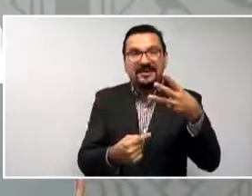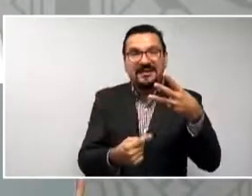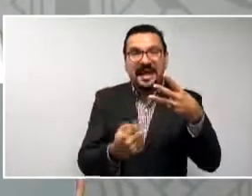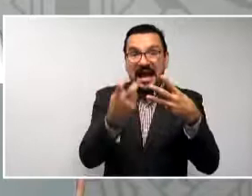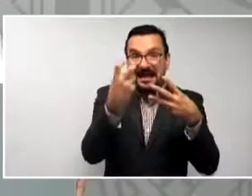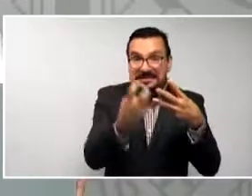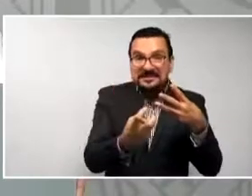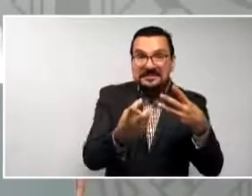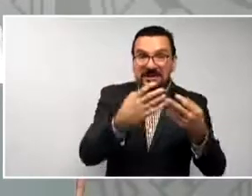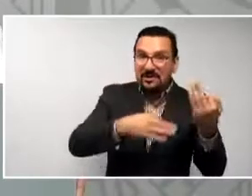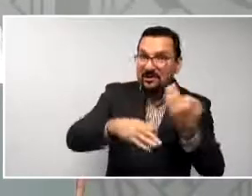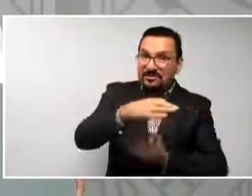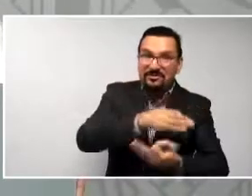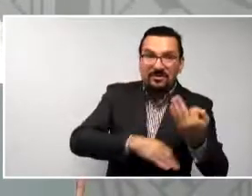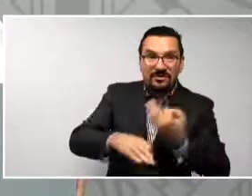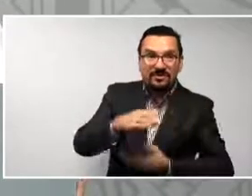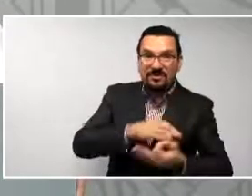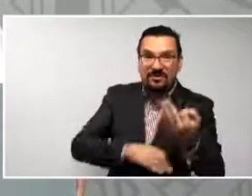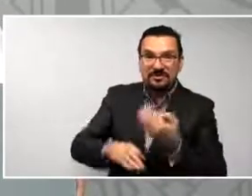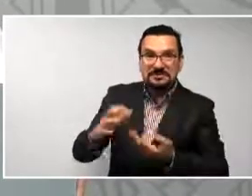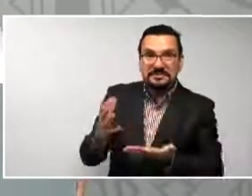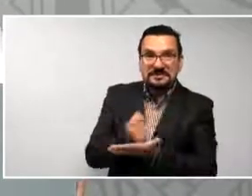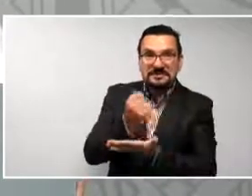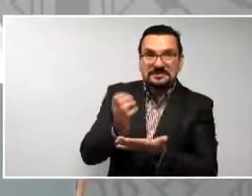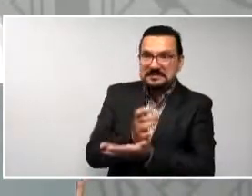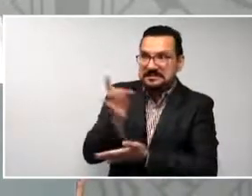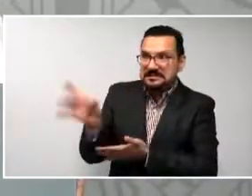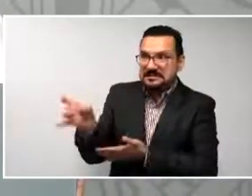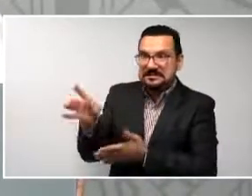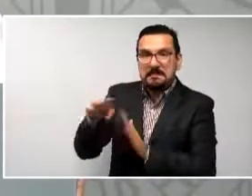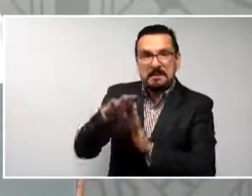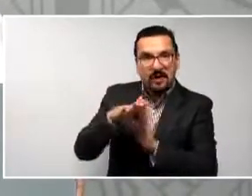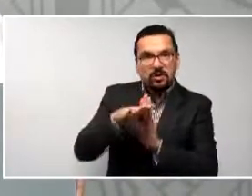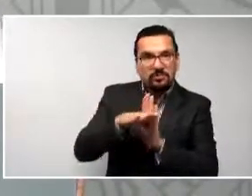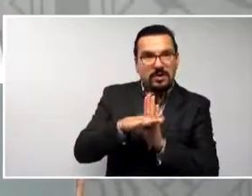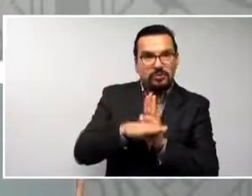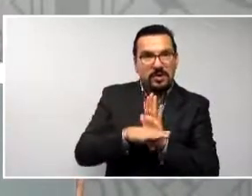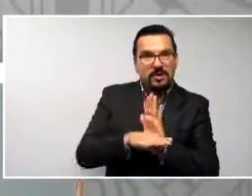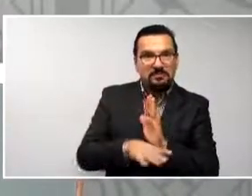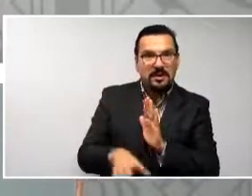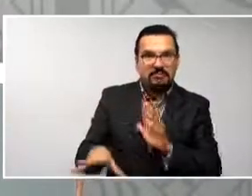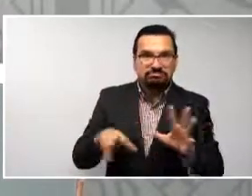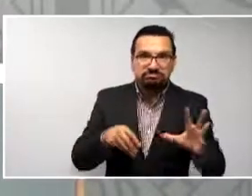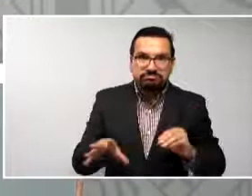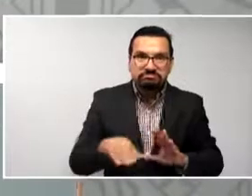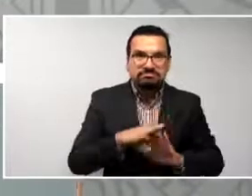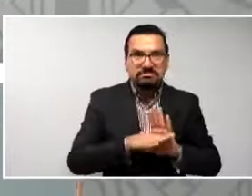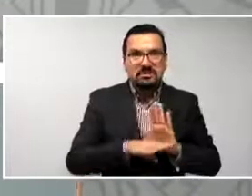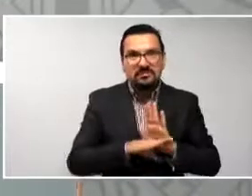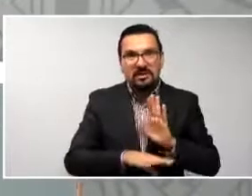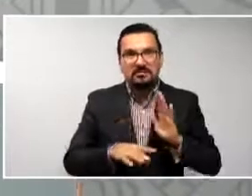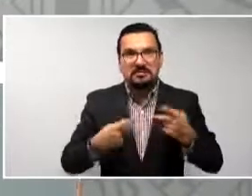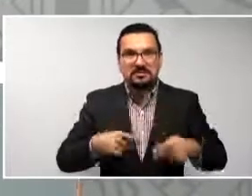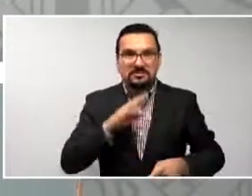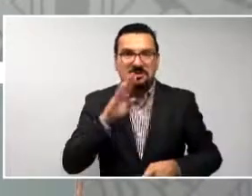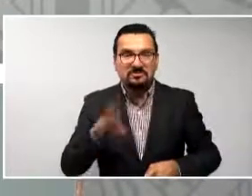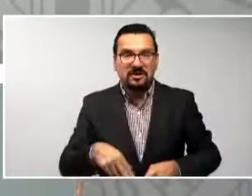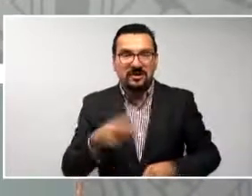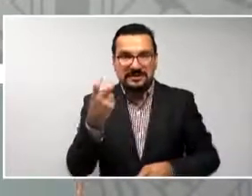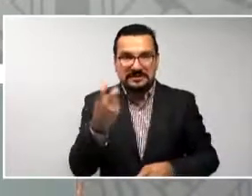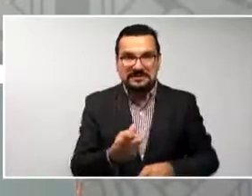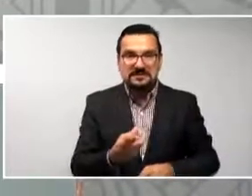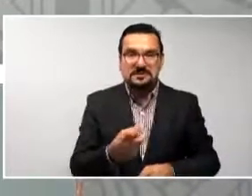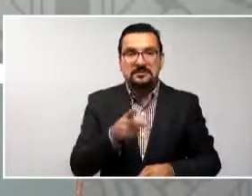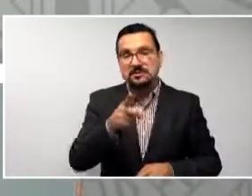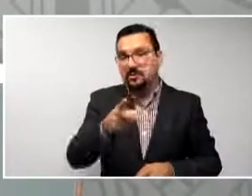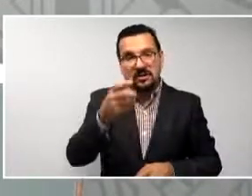le vamos a seguir bajando a los contagios y sobre todo a los fallecimientos y que